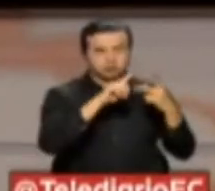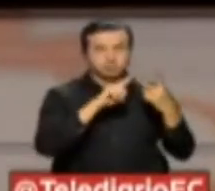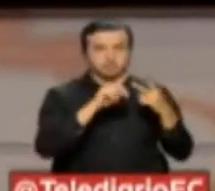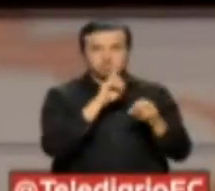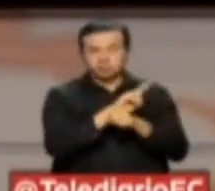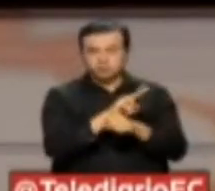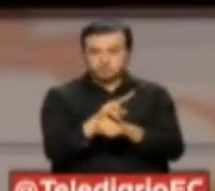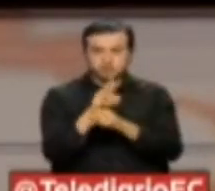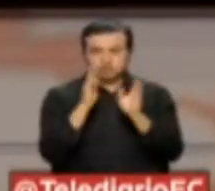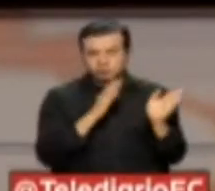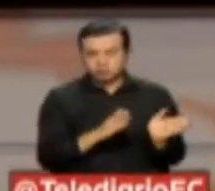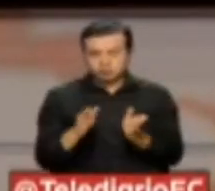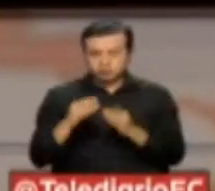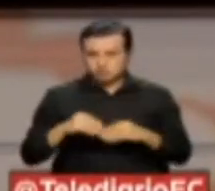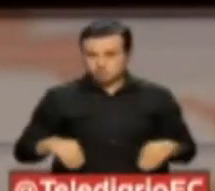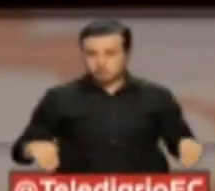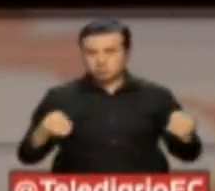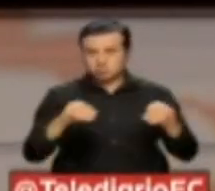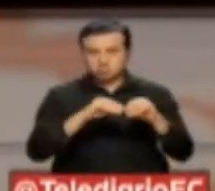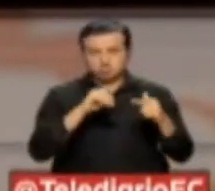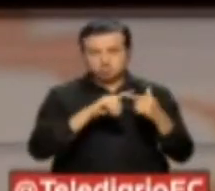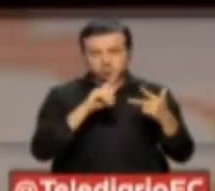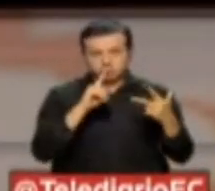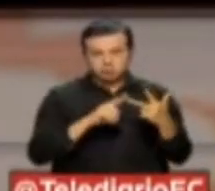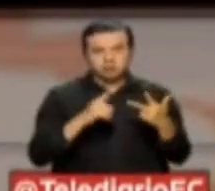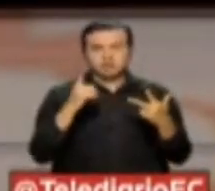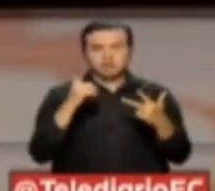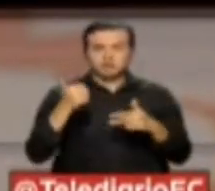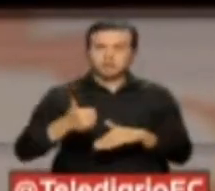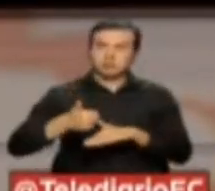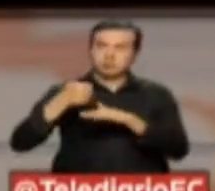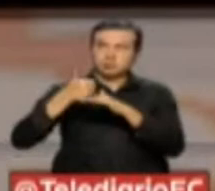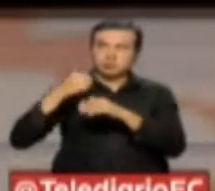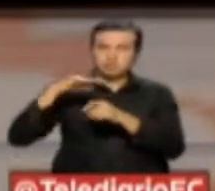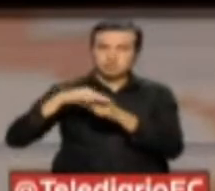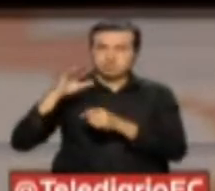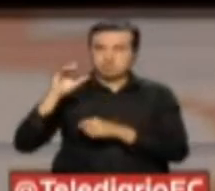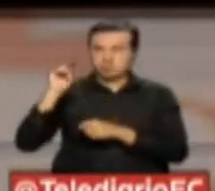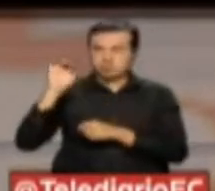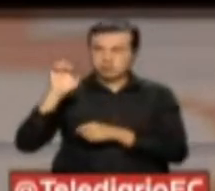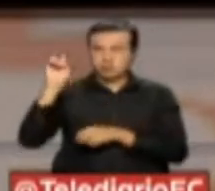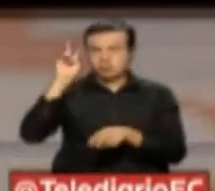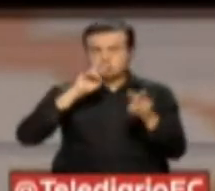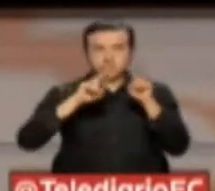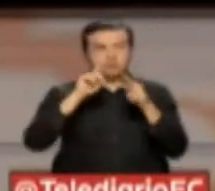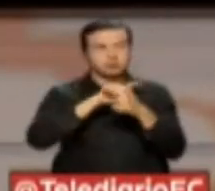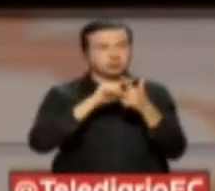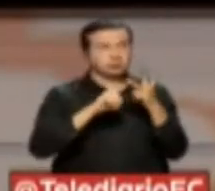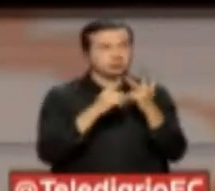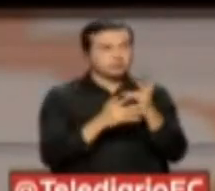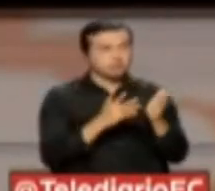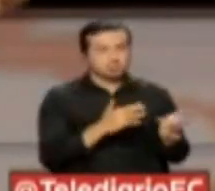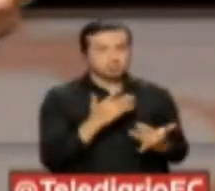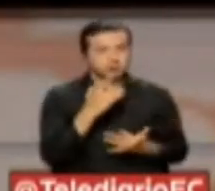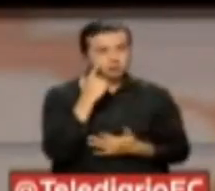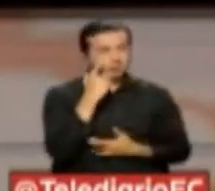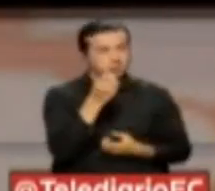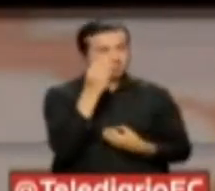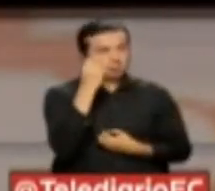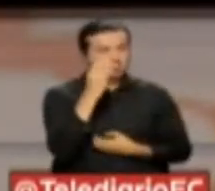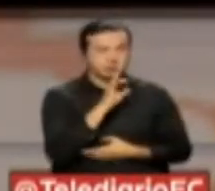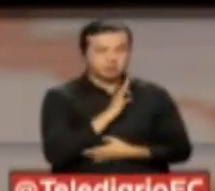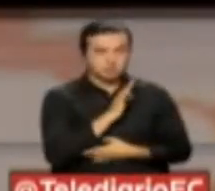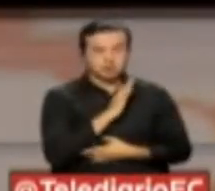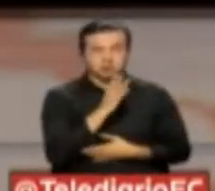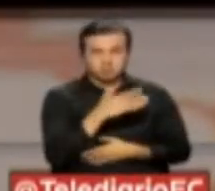superintendencia de ordenamiento territorial estamos del tribunal contencioso electoral están en evaluación entonces estamos esperando ya los informes